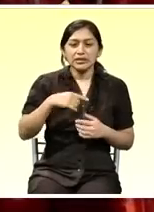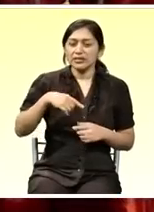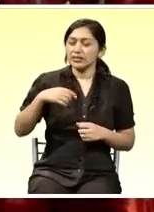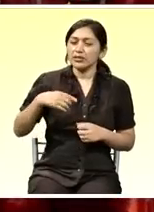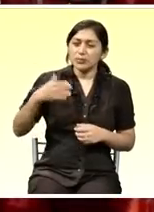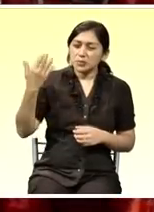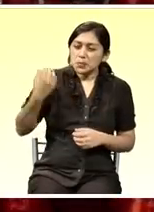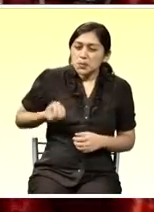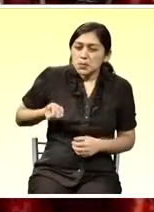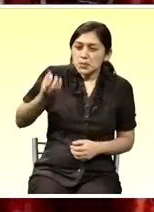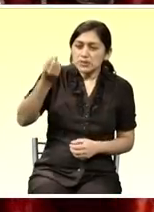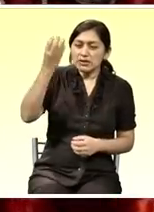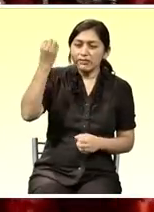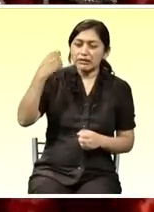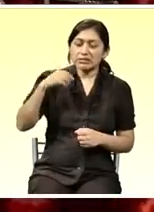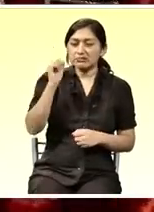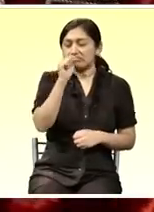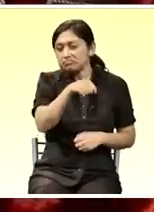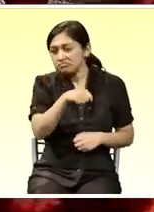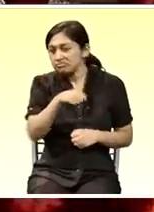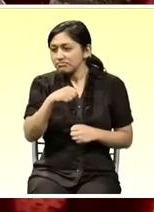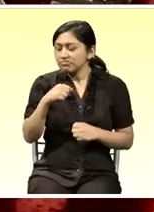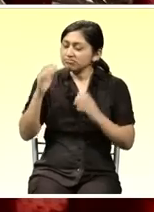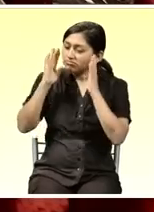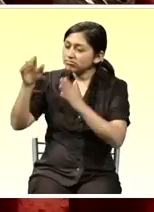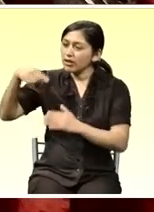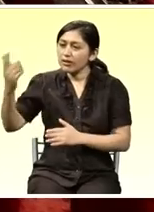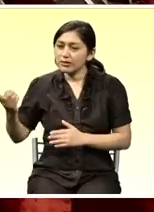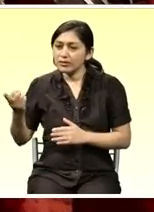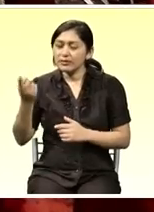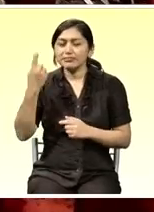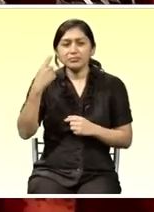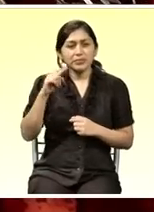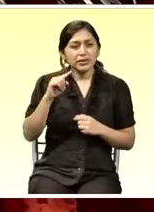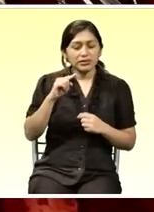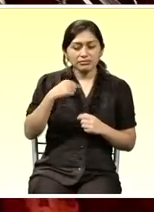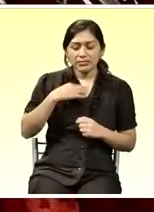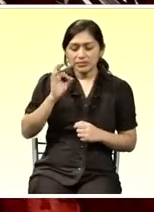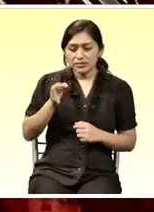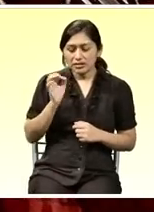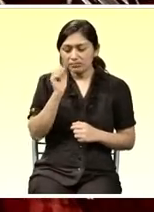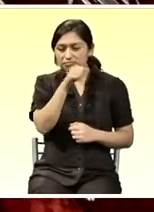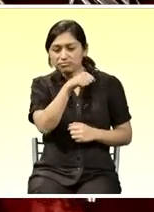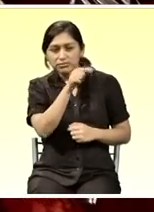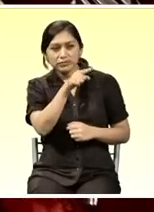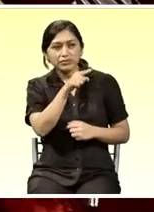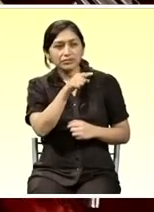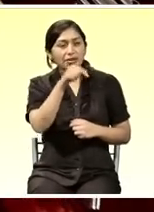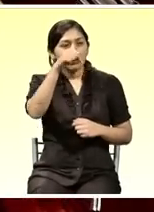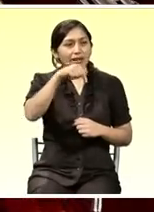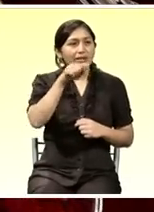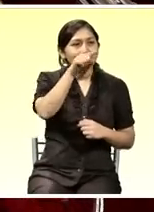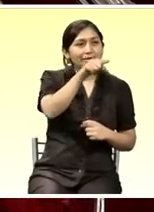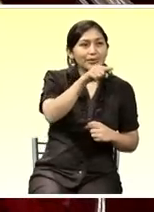egoísta placer del momento. Aún cuando te haya despreciado, me ofreces